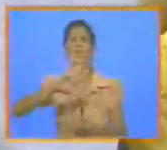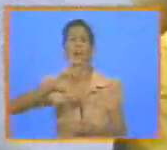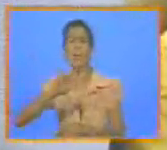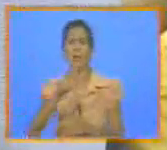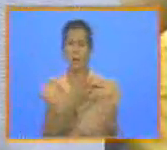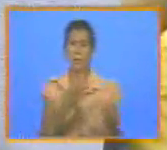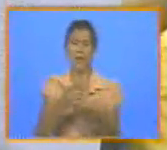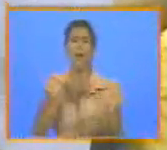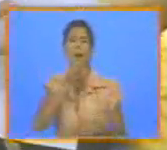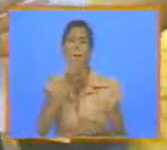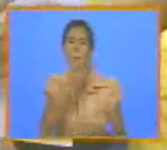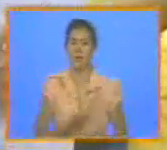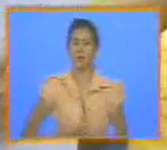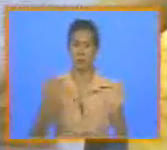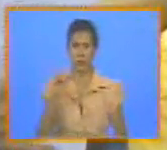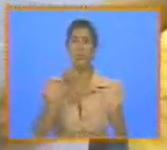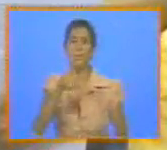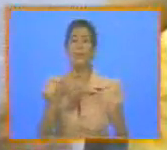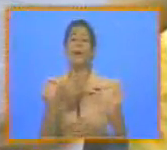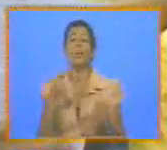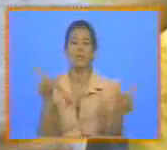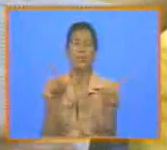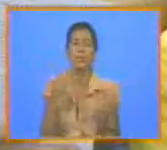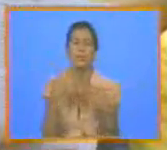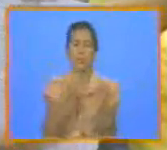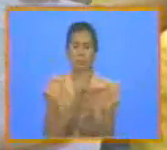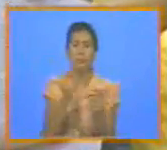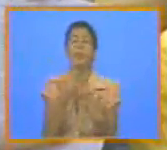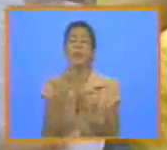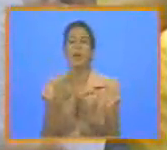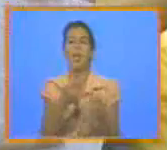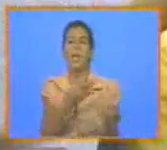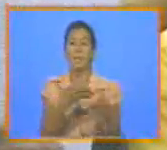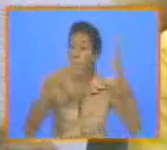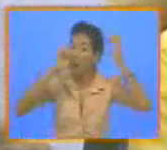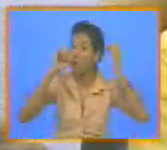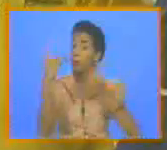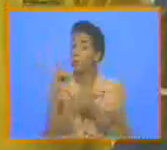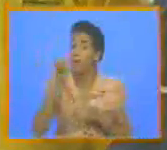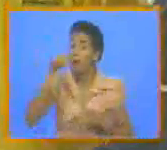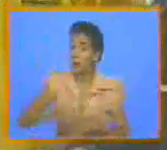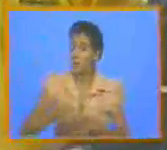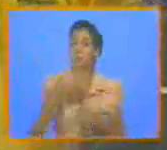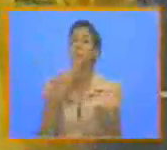de julio. Solicitaron a través de los medios de comunicación una reunión con el embajador de Bolivia en nuestro país,